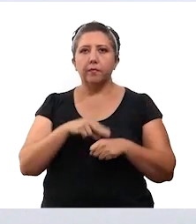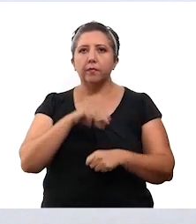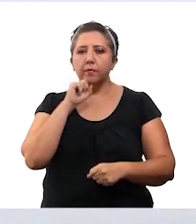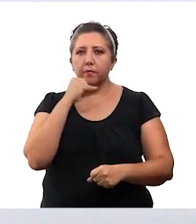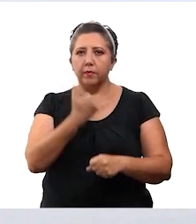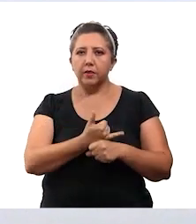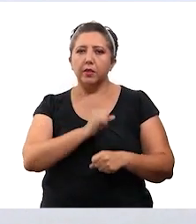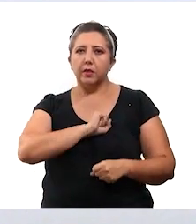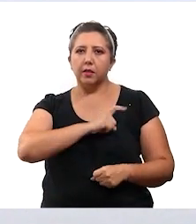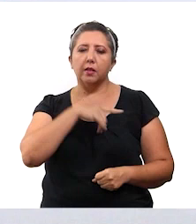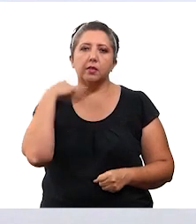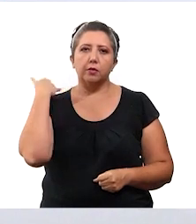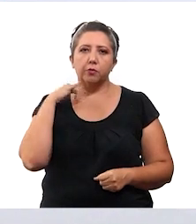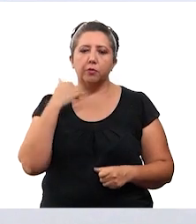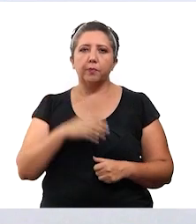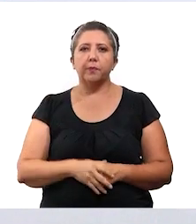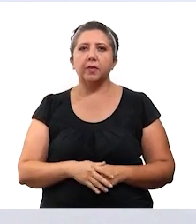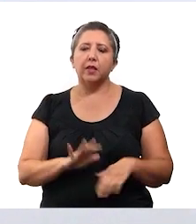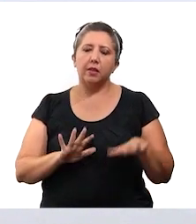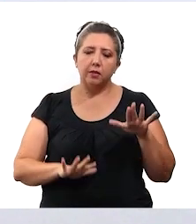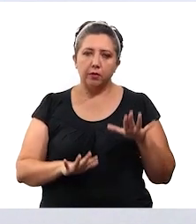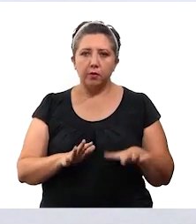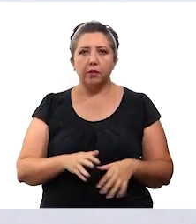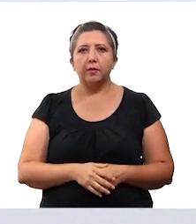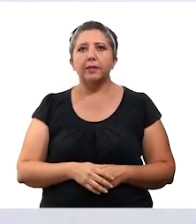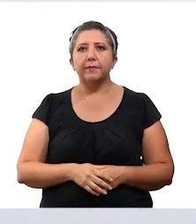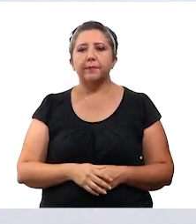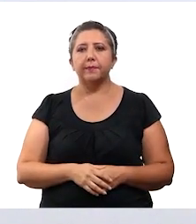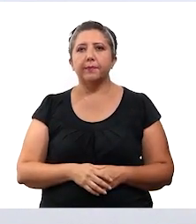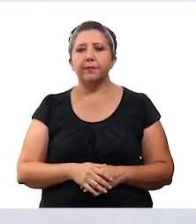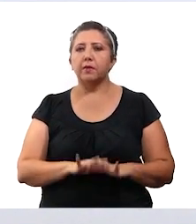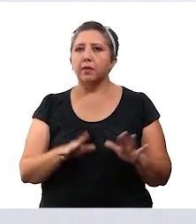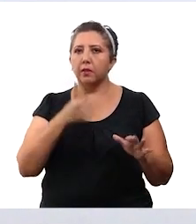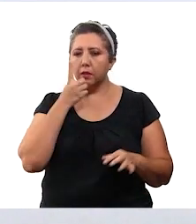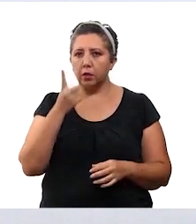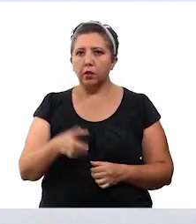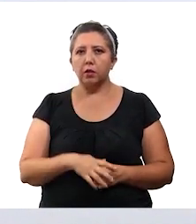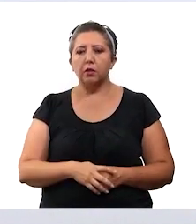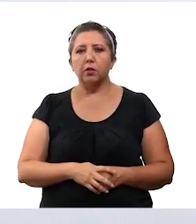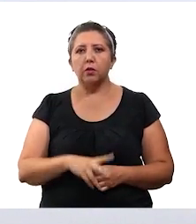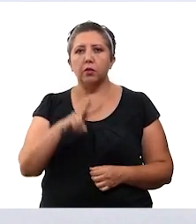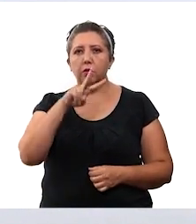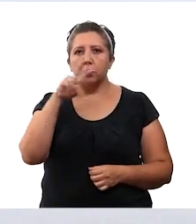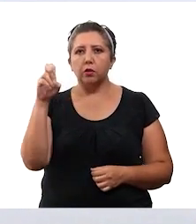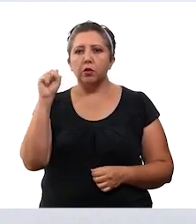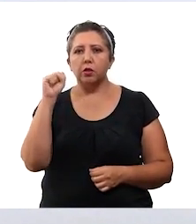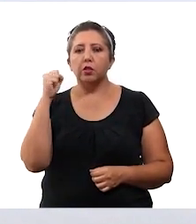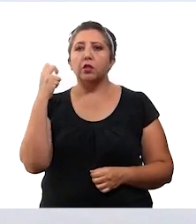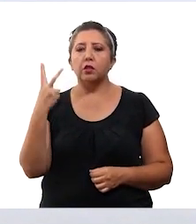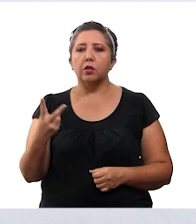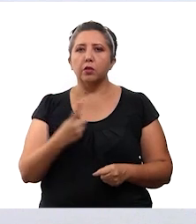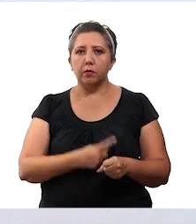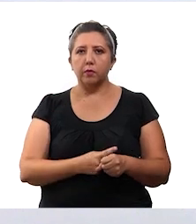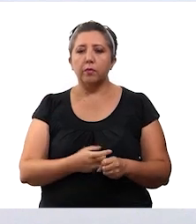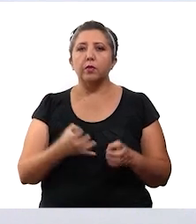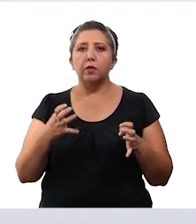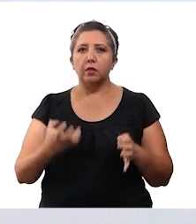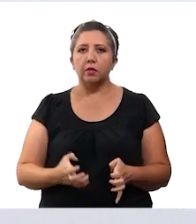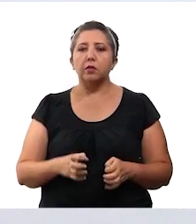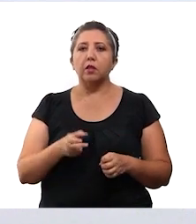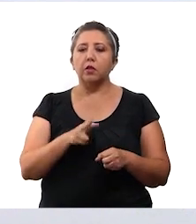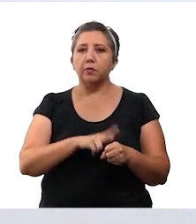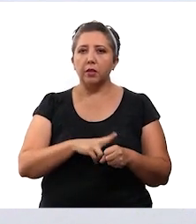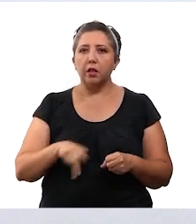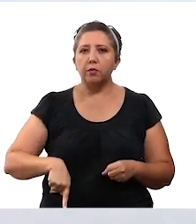monitoreados por personal médico de la Secretaría de Salud. Presentan síntomas leves. Como ya se mencionó, 262 de los casos